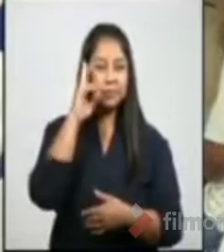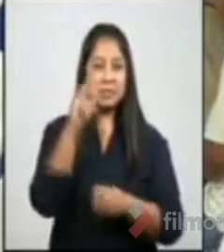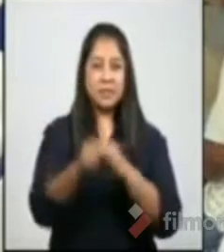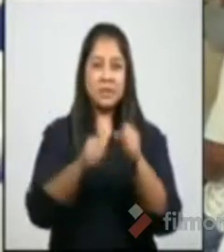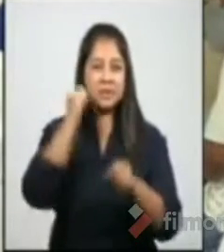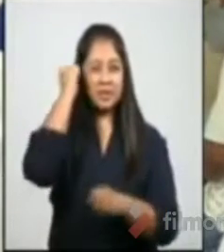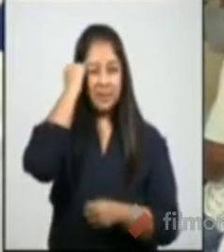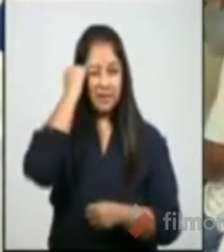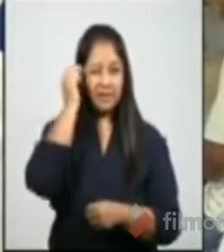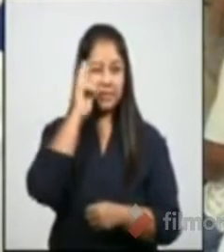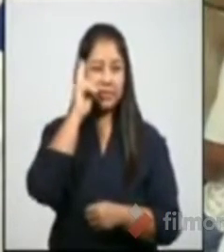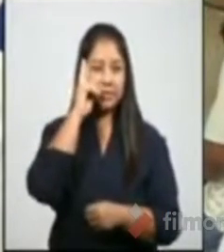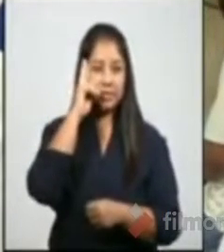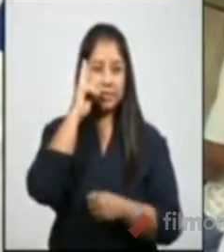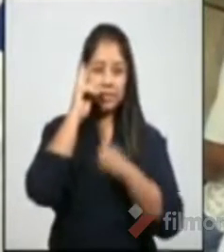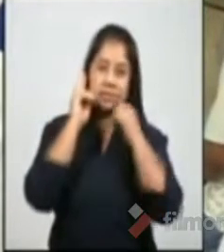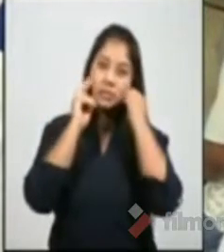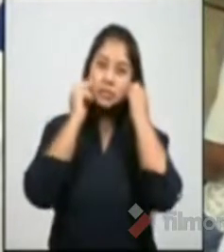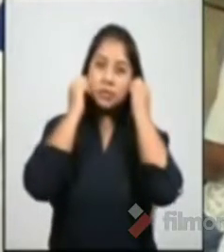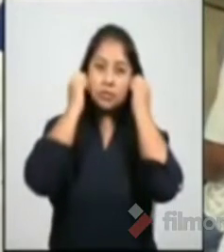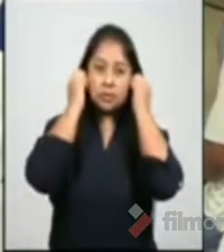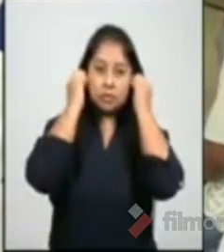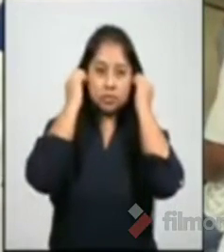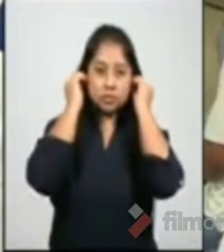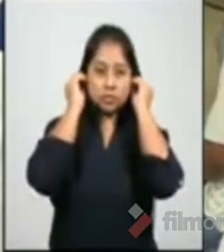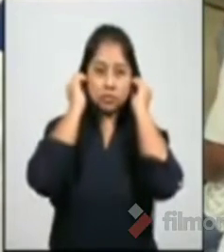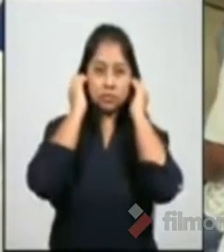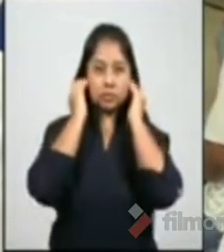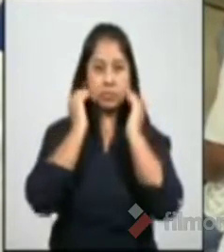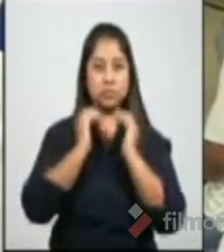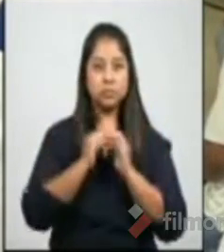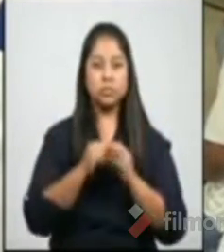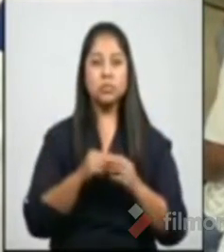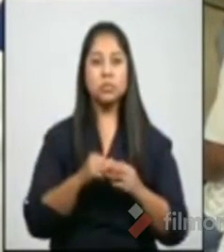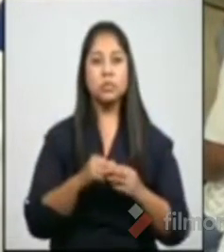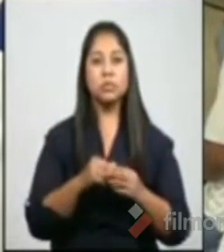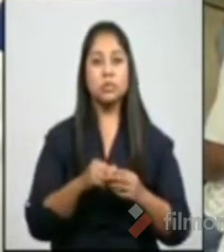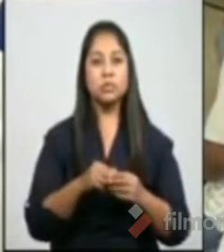estuvimos aquí iniciando el proyecto. Buenos días, mi buen